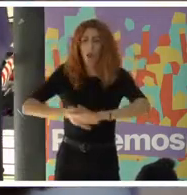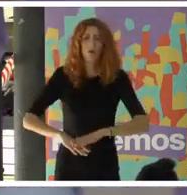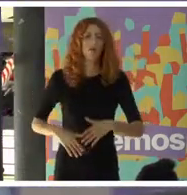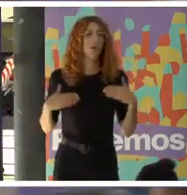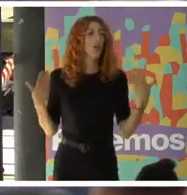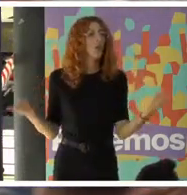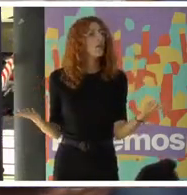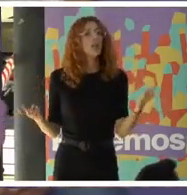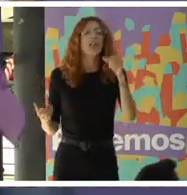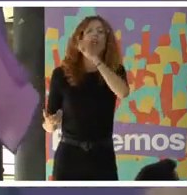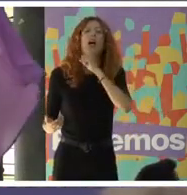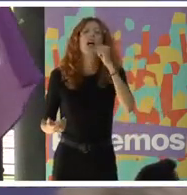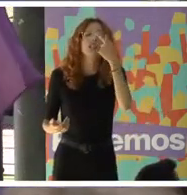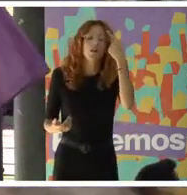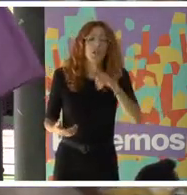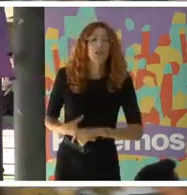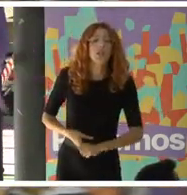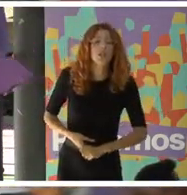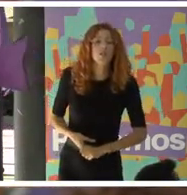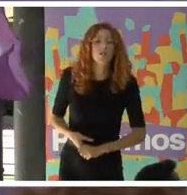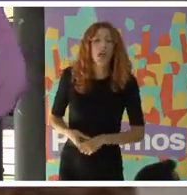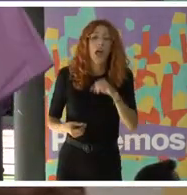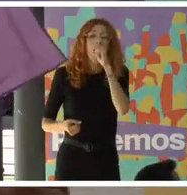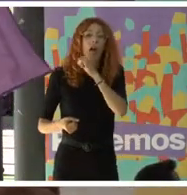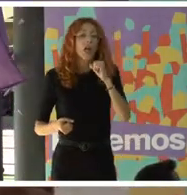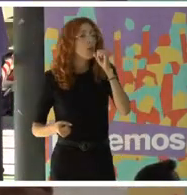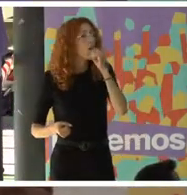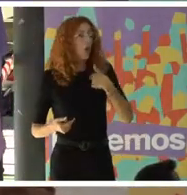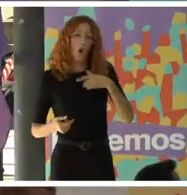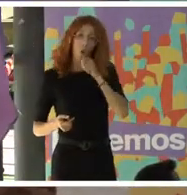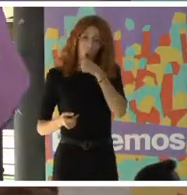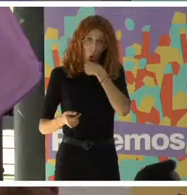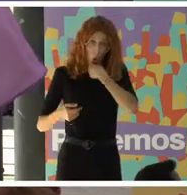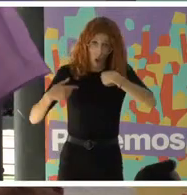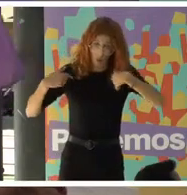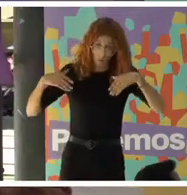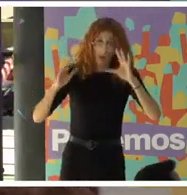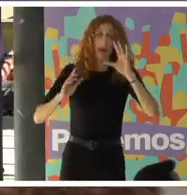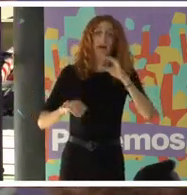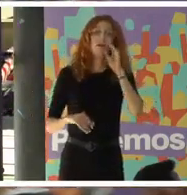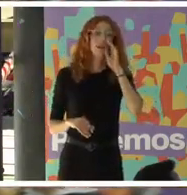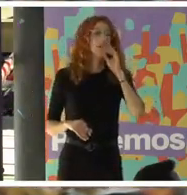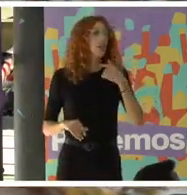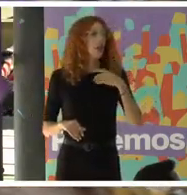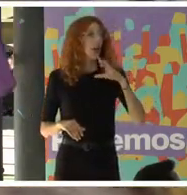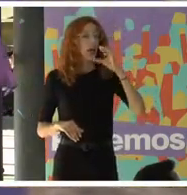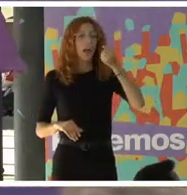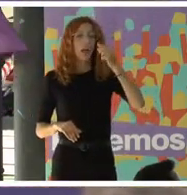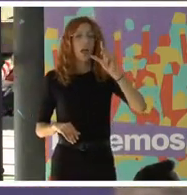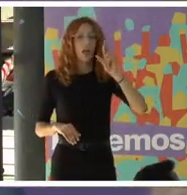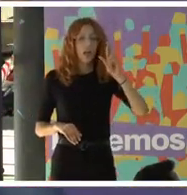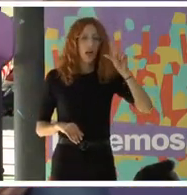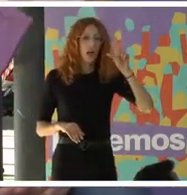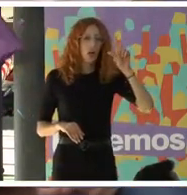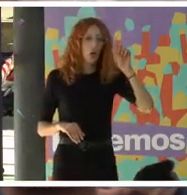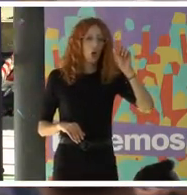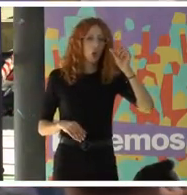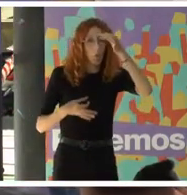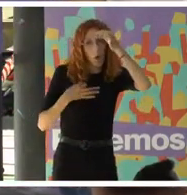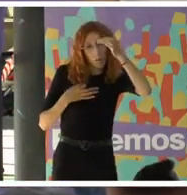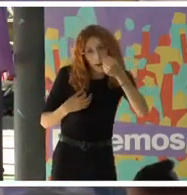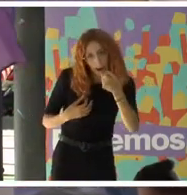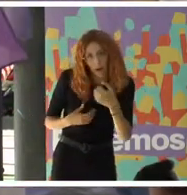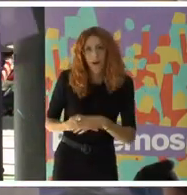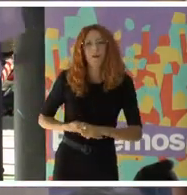¿Y sabéis qué voy a cantar? Pues hay una canción, yo es que ya soy muy vieja, soy ya mayor, hay una canción de Carlos Puebla, no sé si os suena a los más jóvenes, a lo mejor